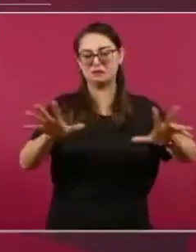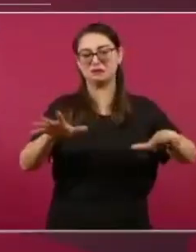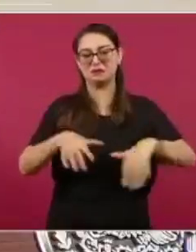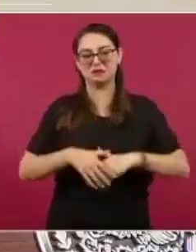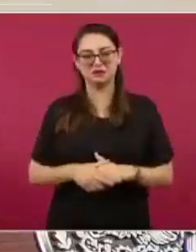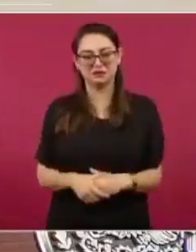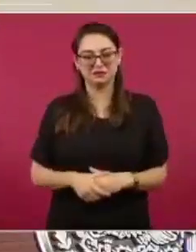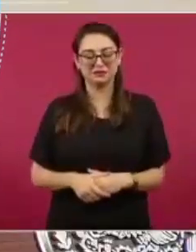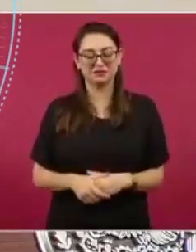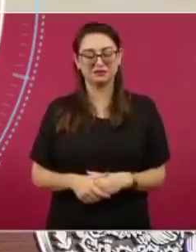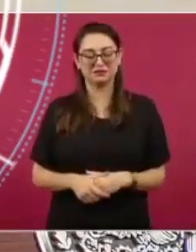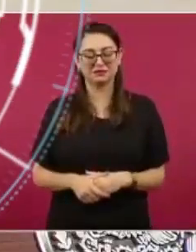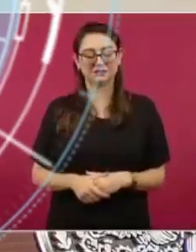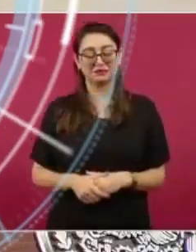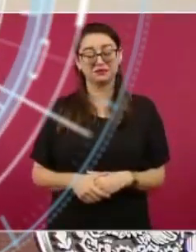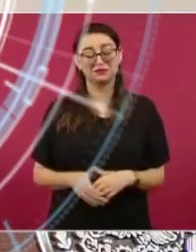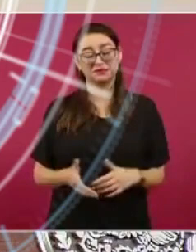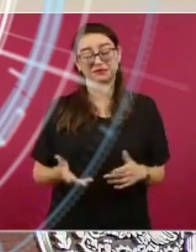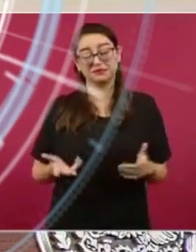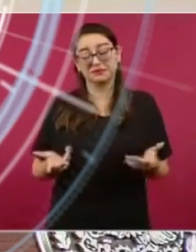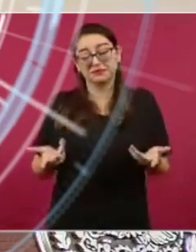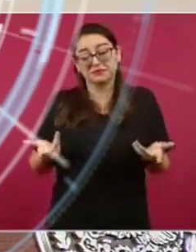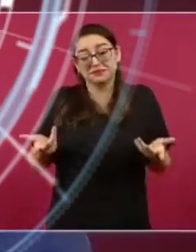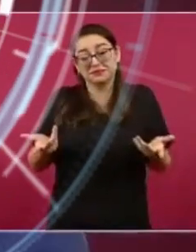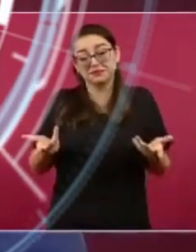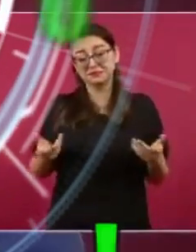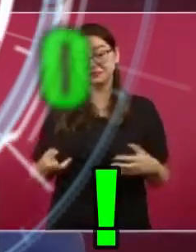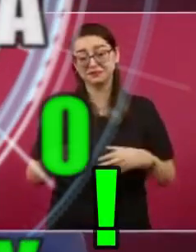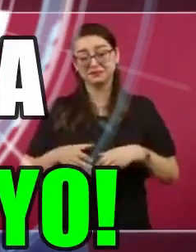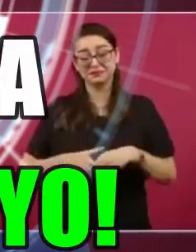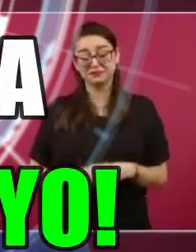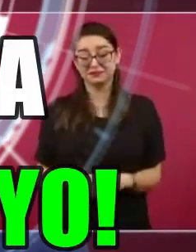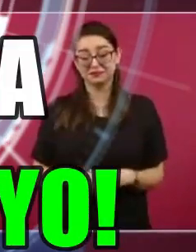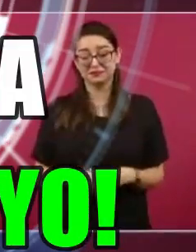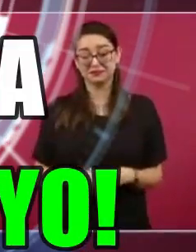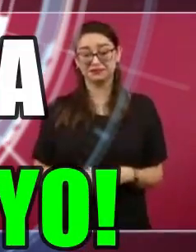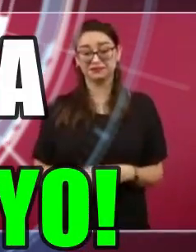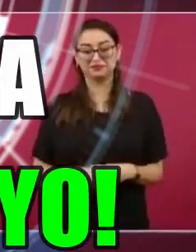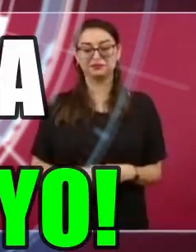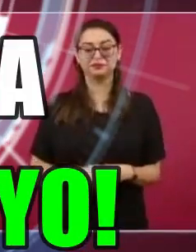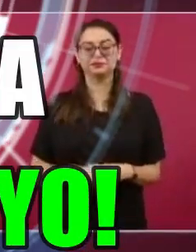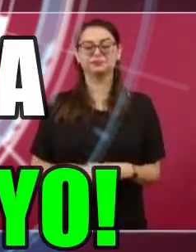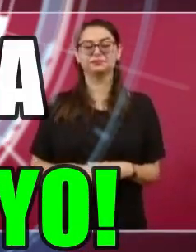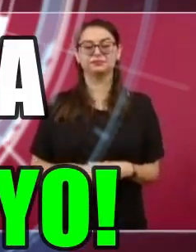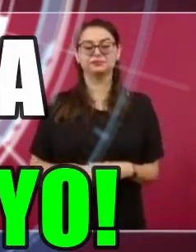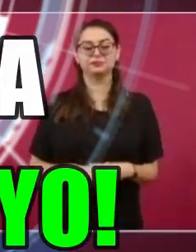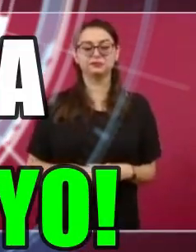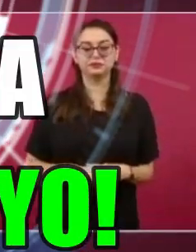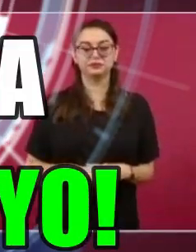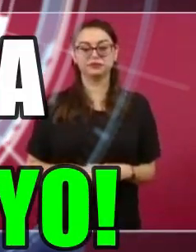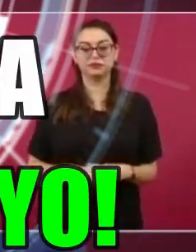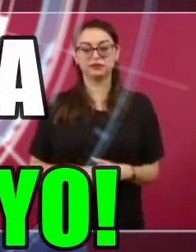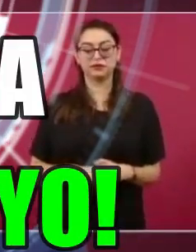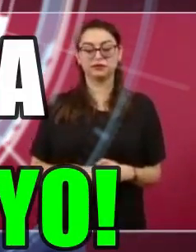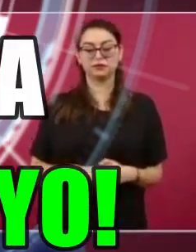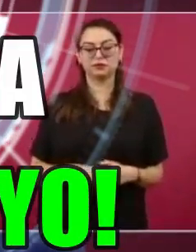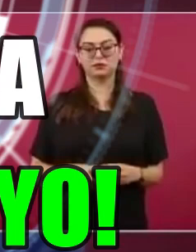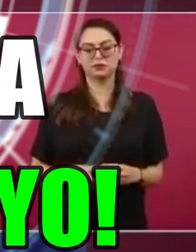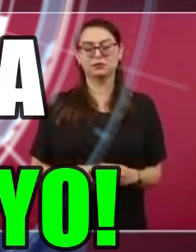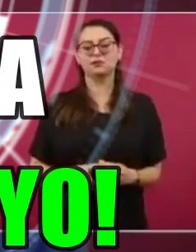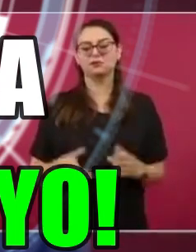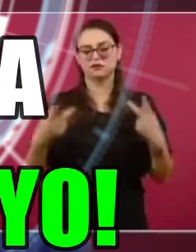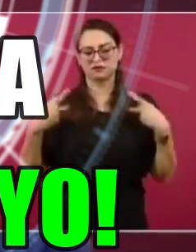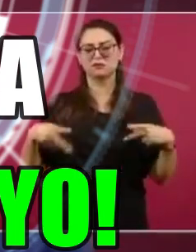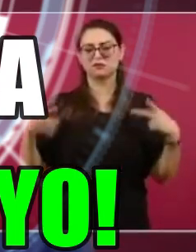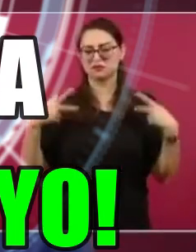la gente sabe y vamos a seguir informando de que como nunca